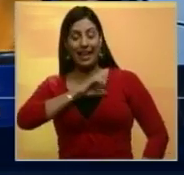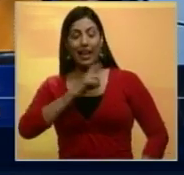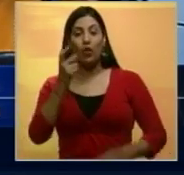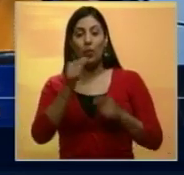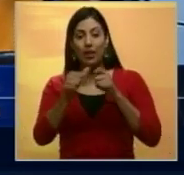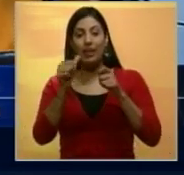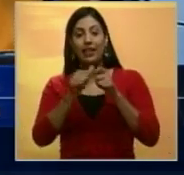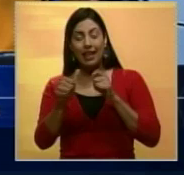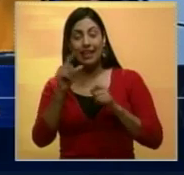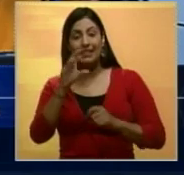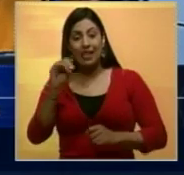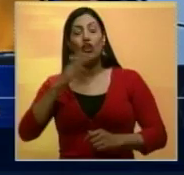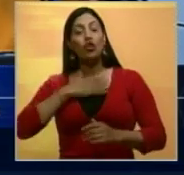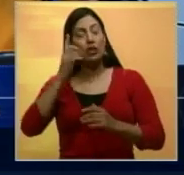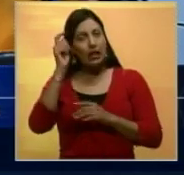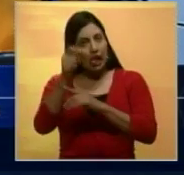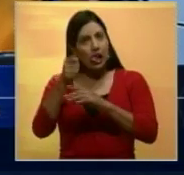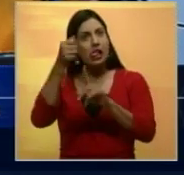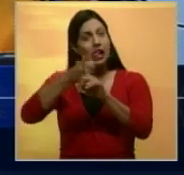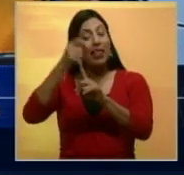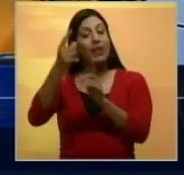venido insistiendo en la prórroga